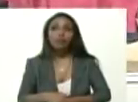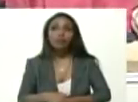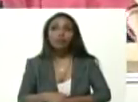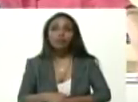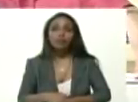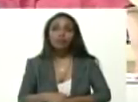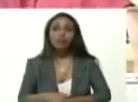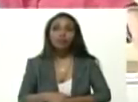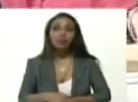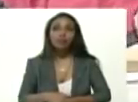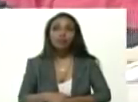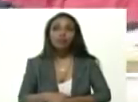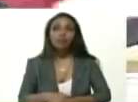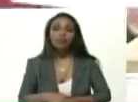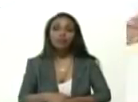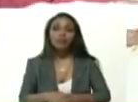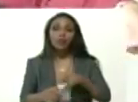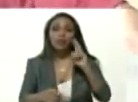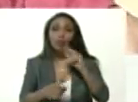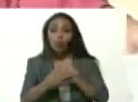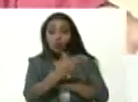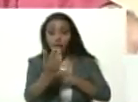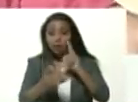Fíjense ustedes las medidas que hemos tomado.